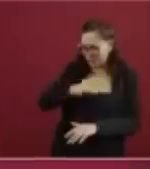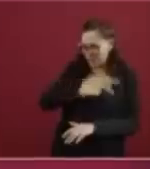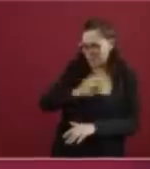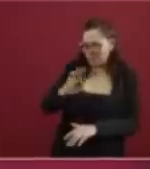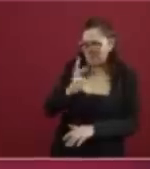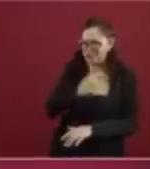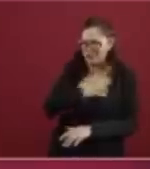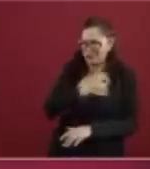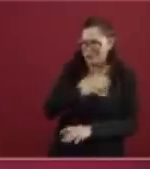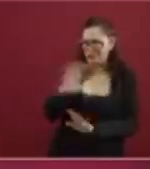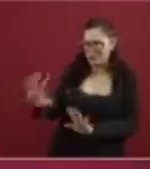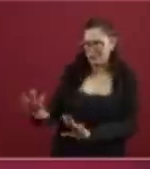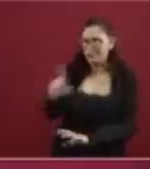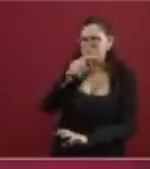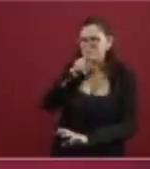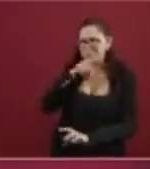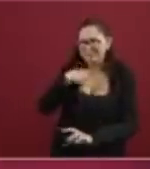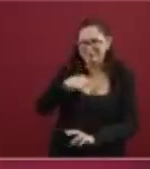Porque